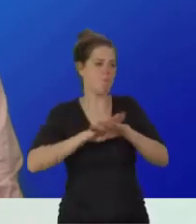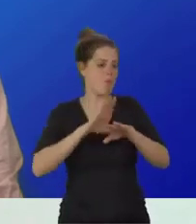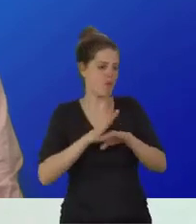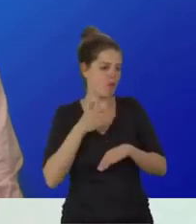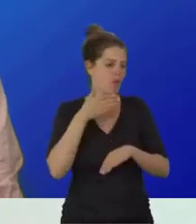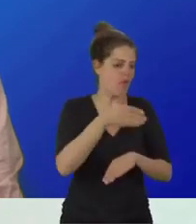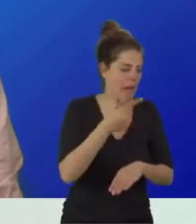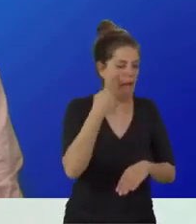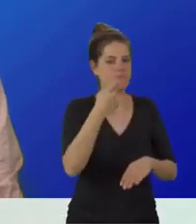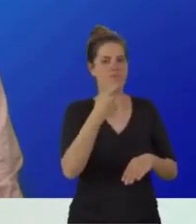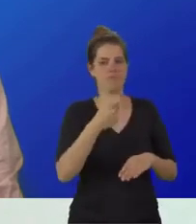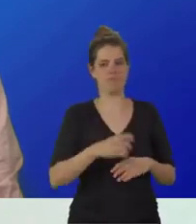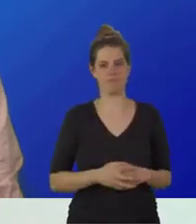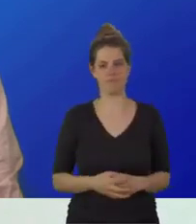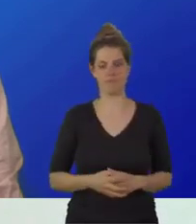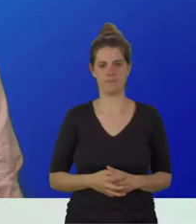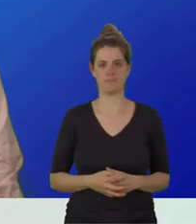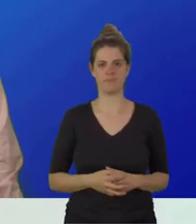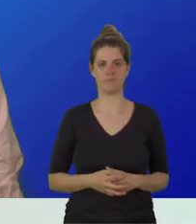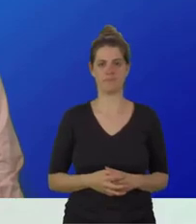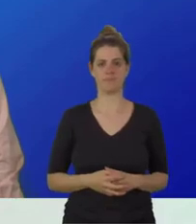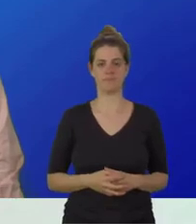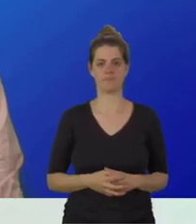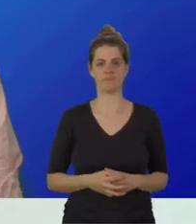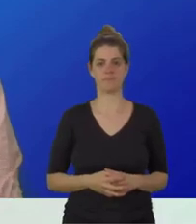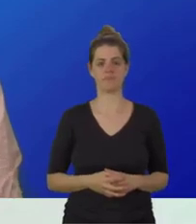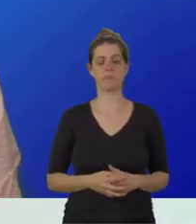sido contemplados en la creación del proyecto.